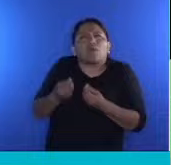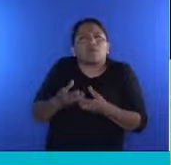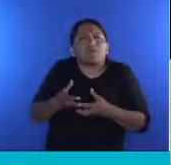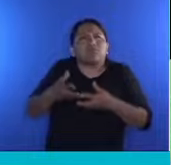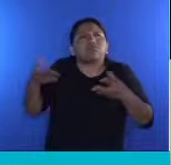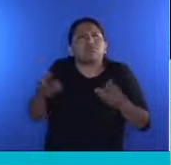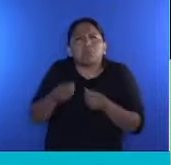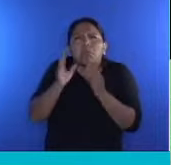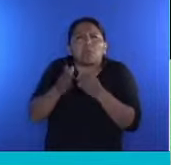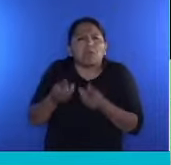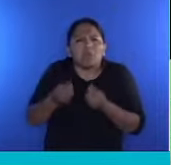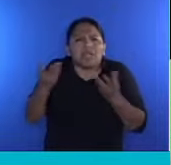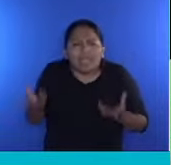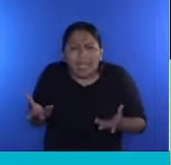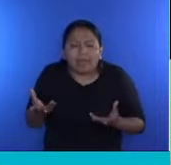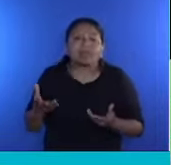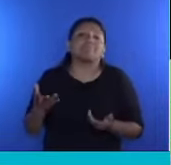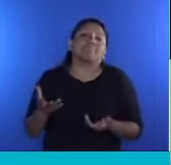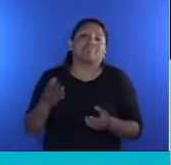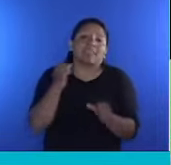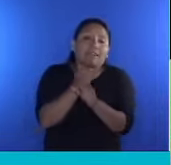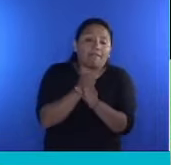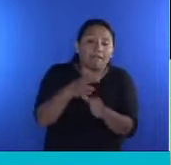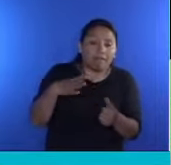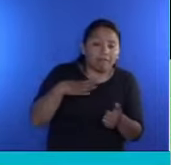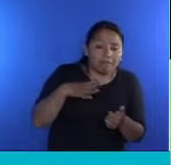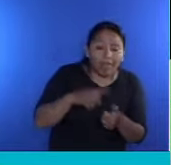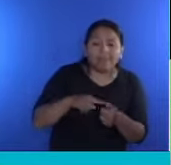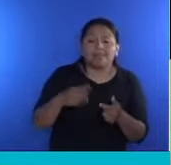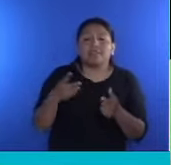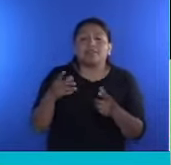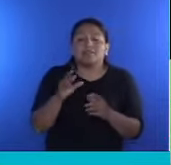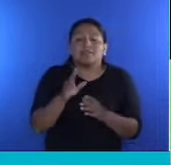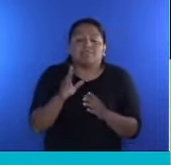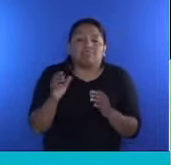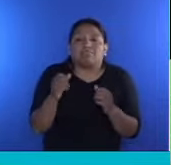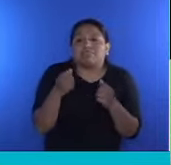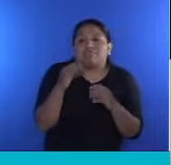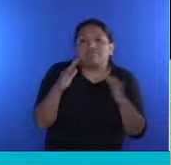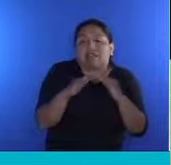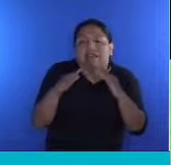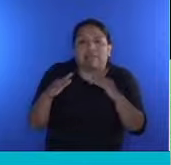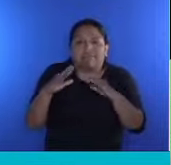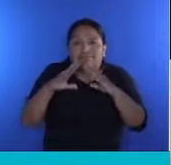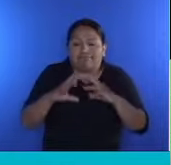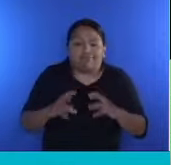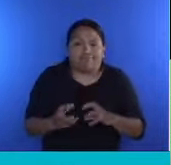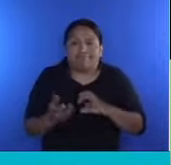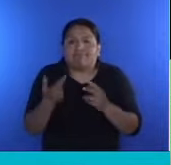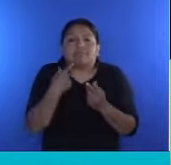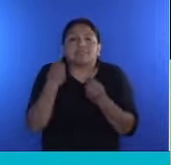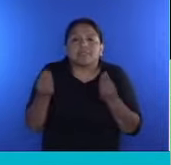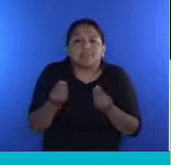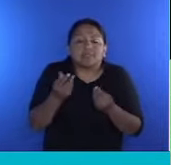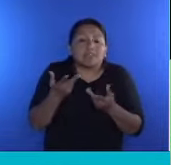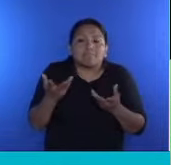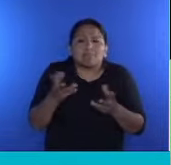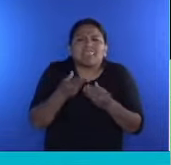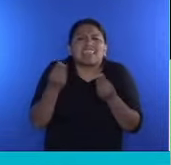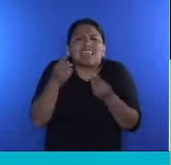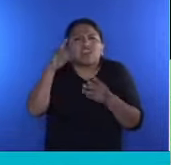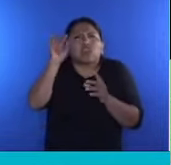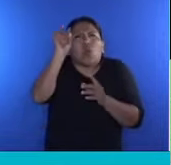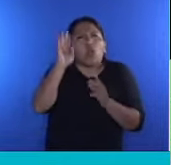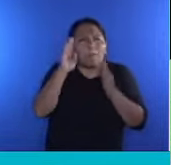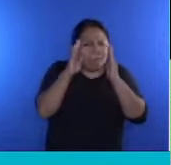La falta de trabajo, el hacinamiento. ¿Qué es lo que nos lleva No hay que reducirlo a una cuestión de género que